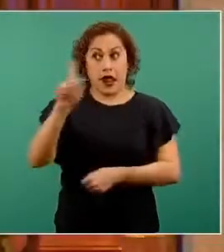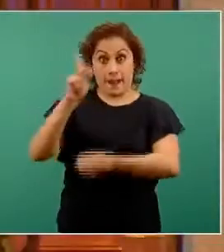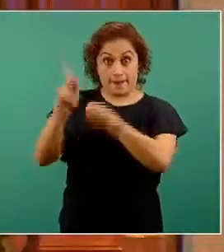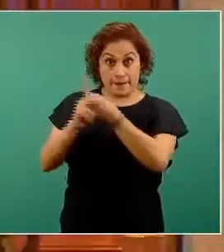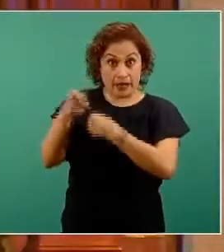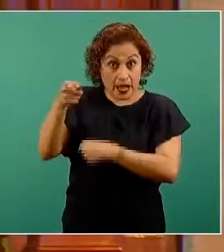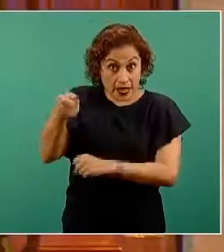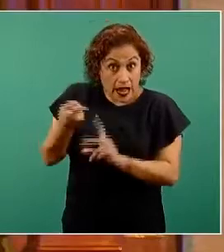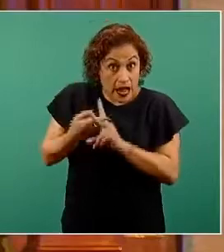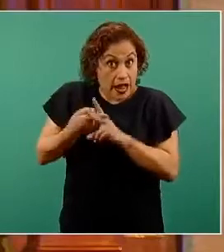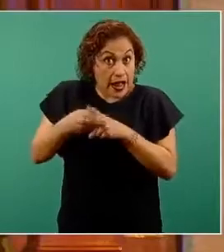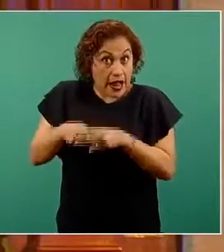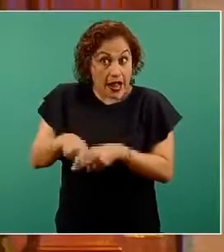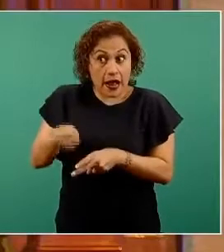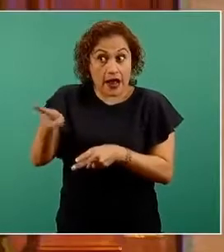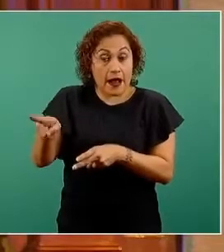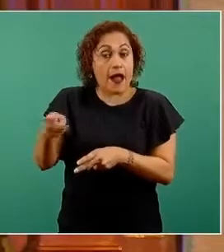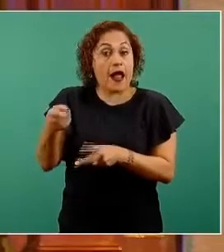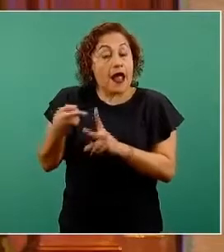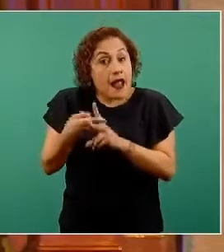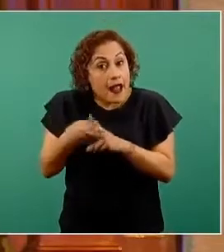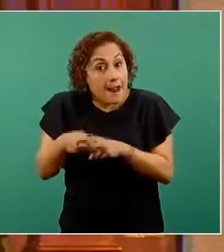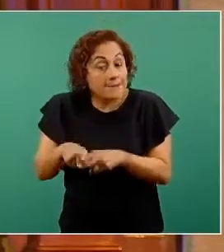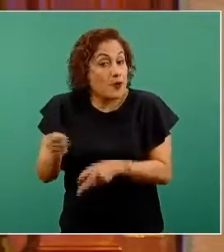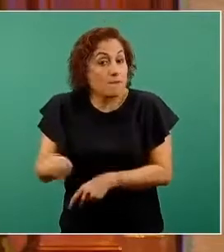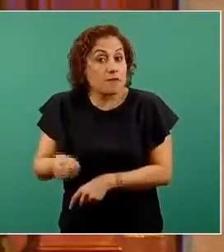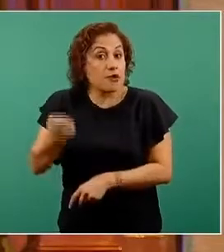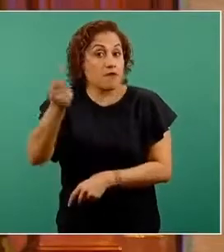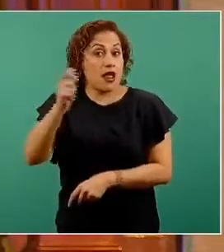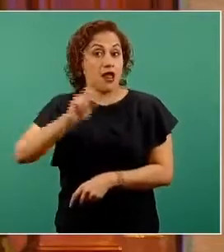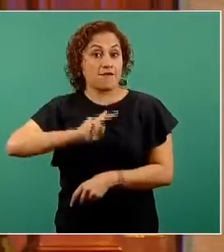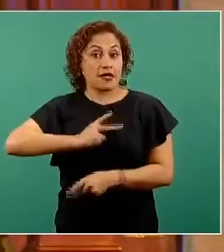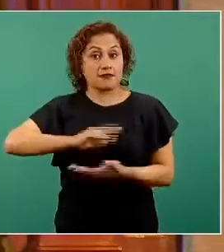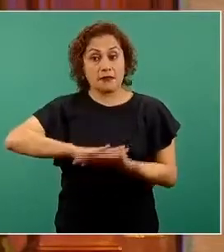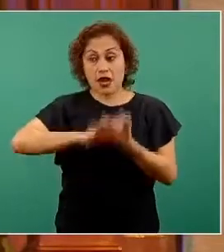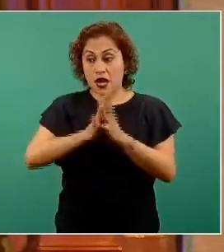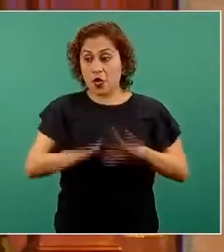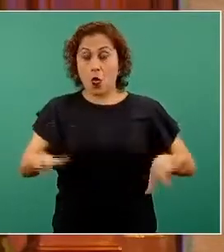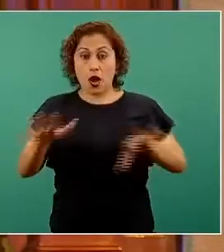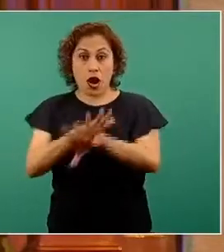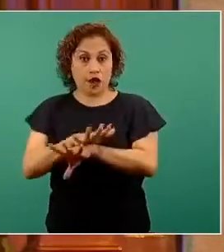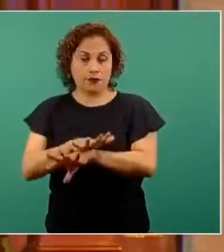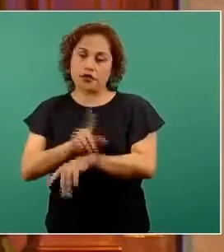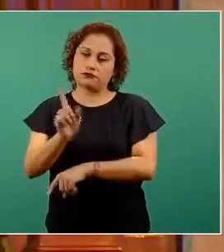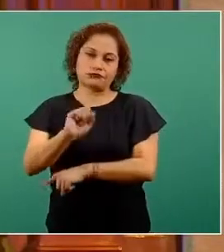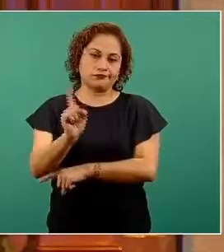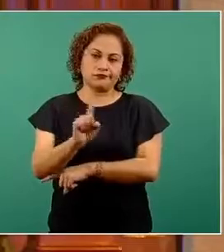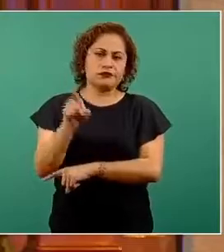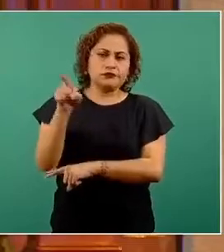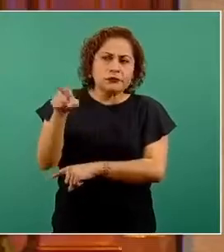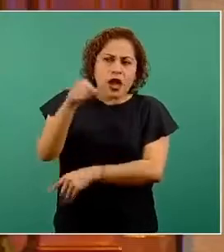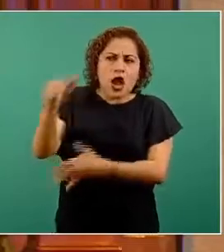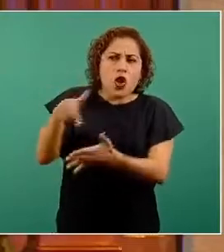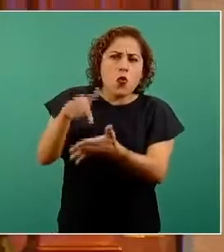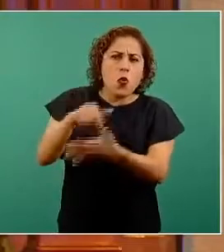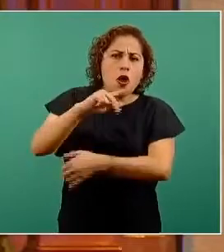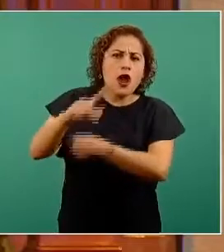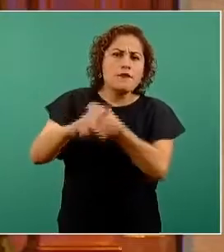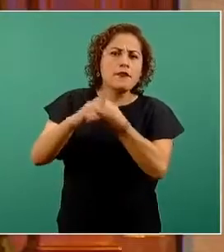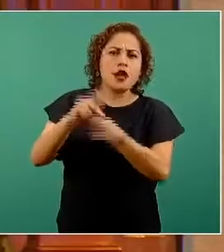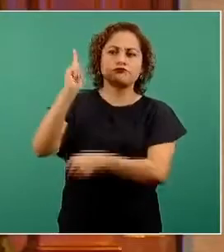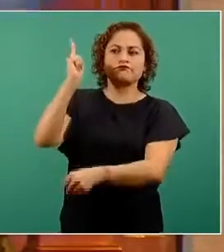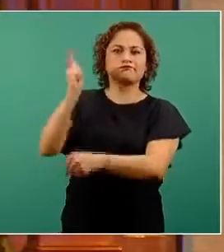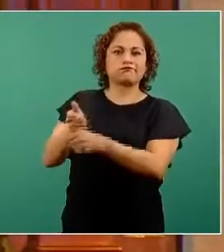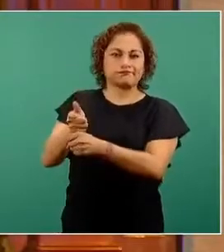nació o donde se dieron las mutaciones correspondientes para efectos de la variante, sino más bien es el país donde se